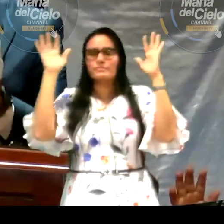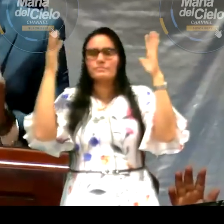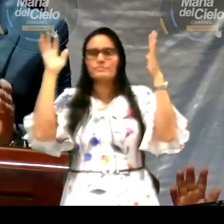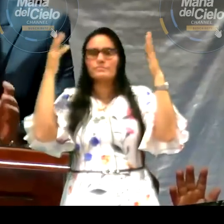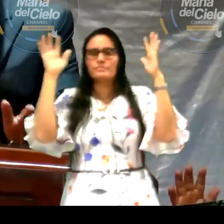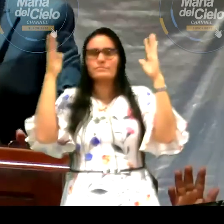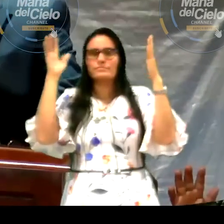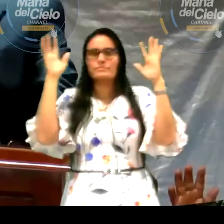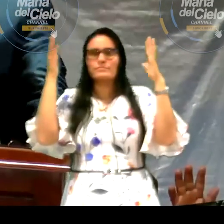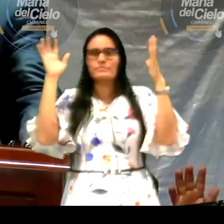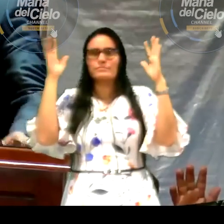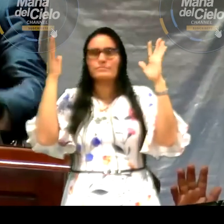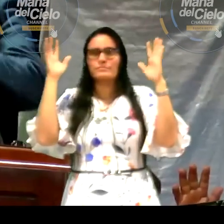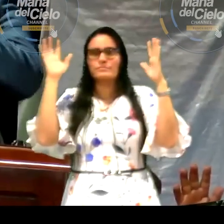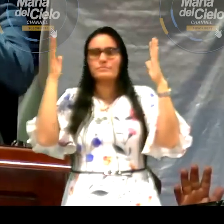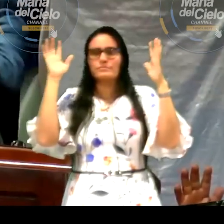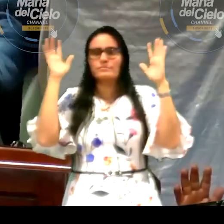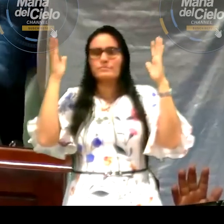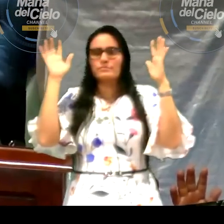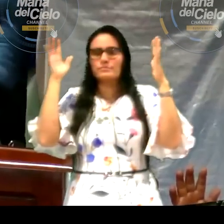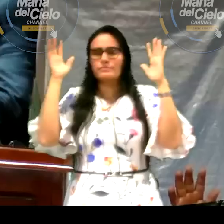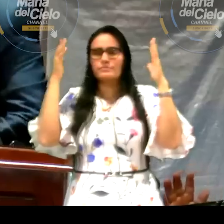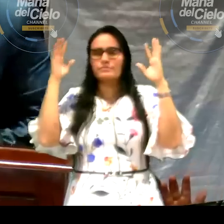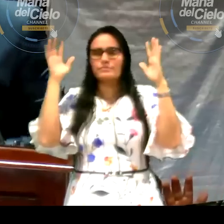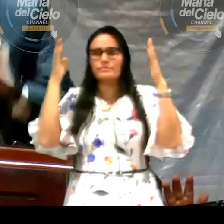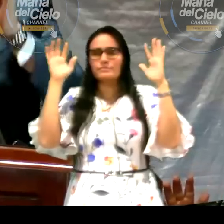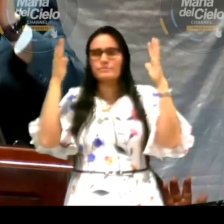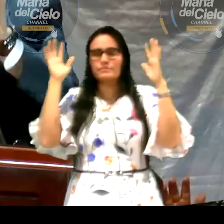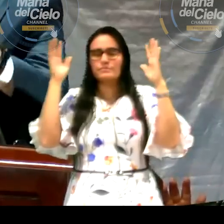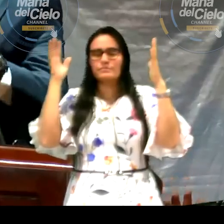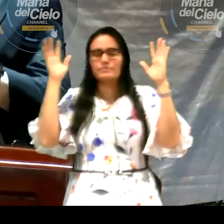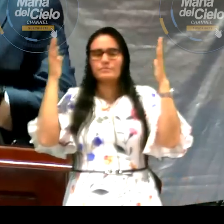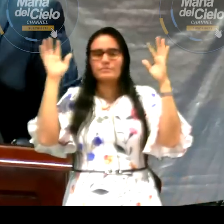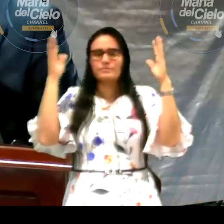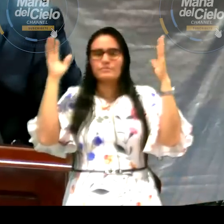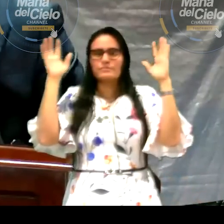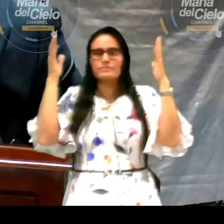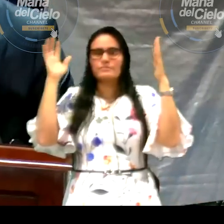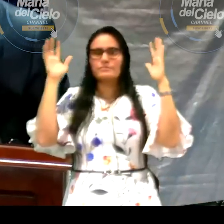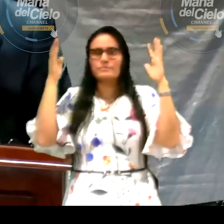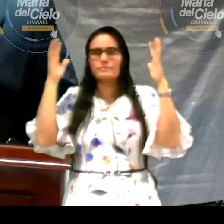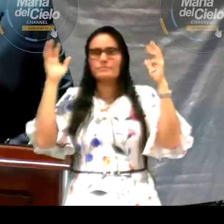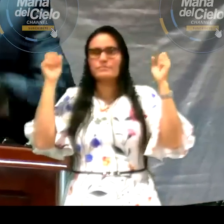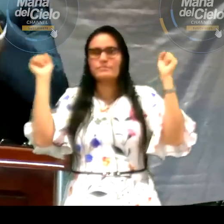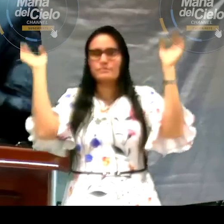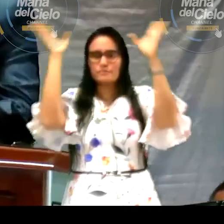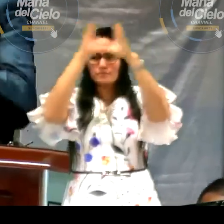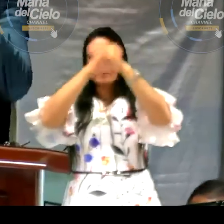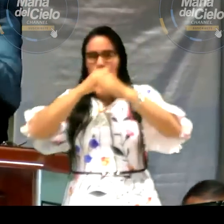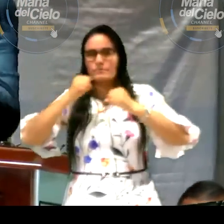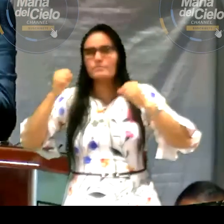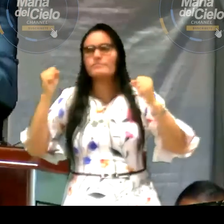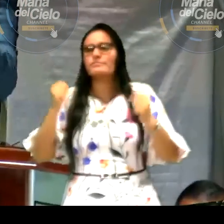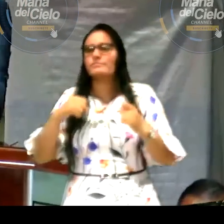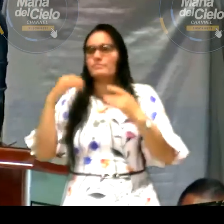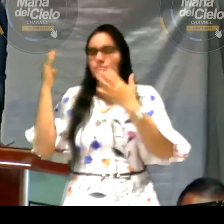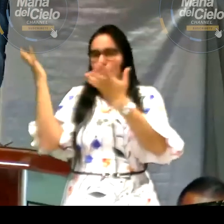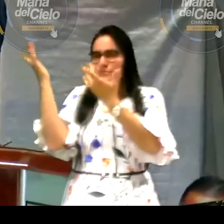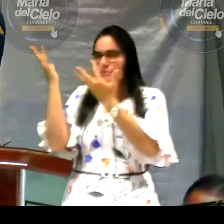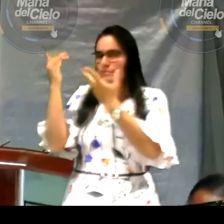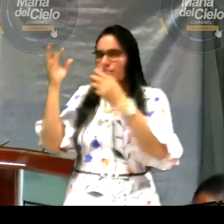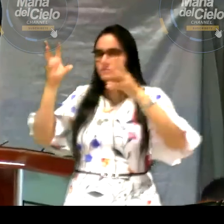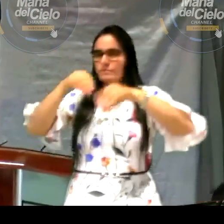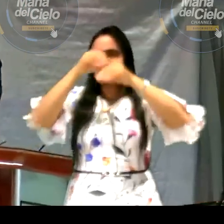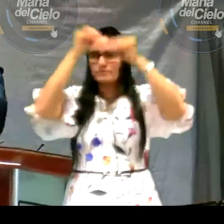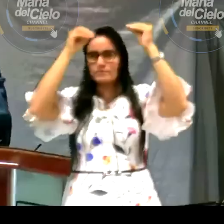Señor Jesucristo. Oh, esta noche hay esperanza. Esta noche el Señor va a hacer algo grande. Sigue, permanece